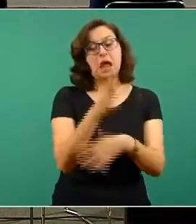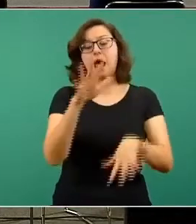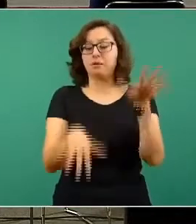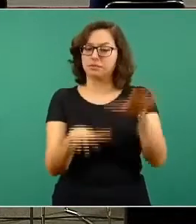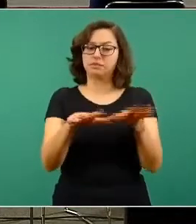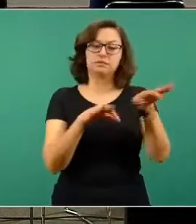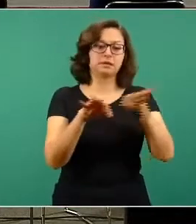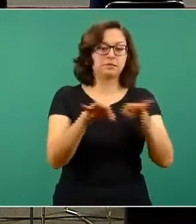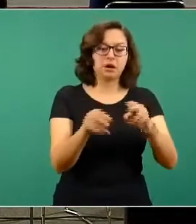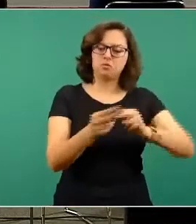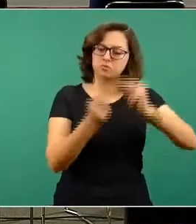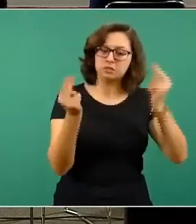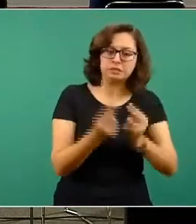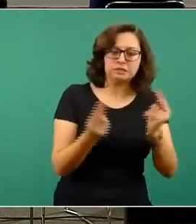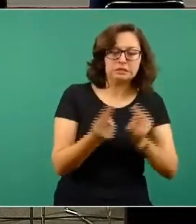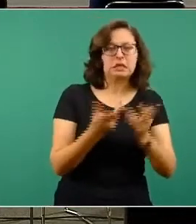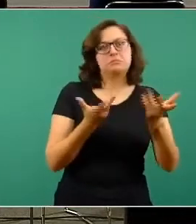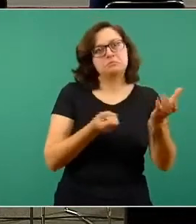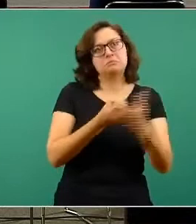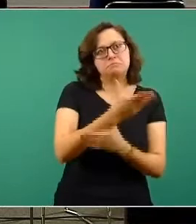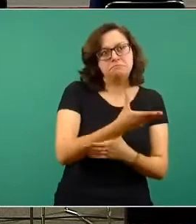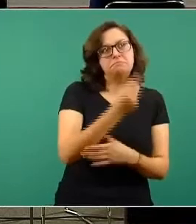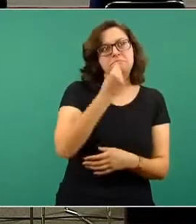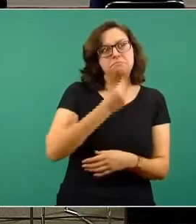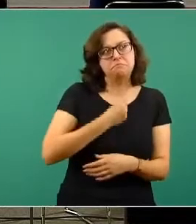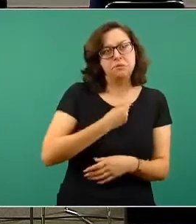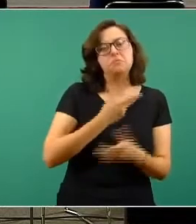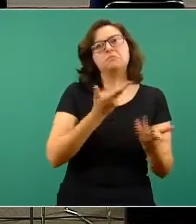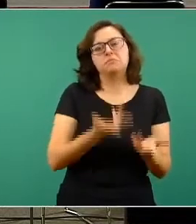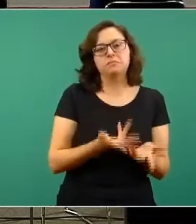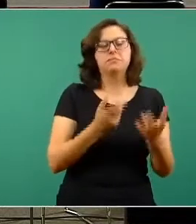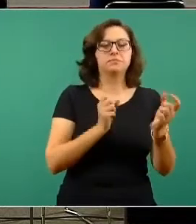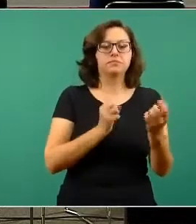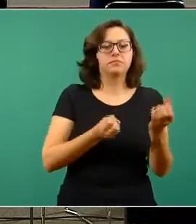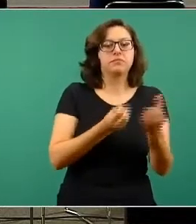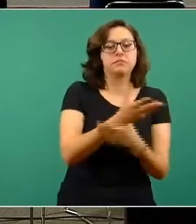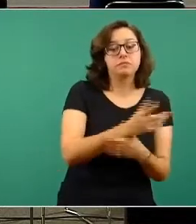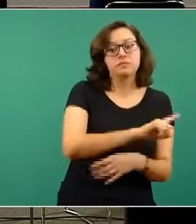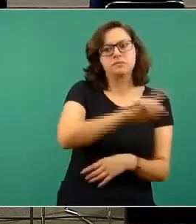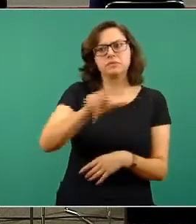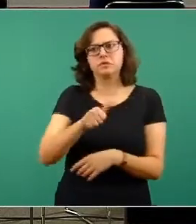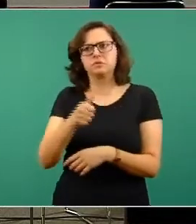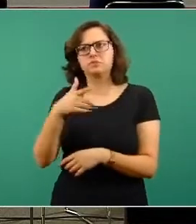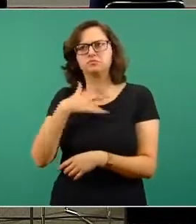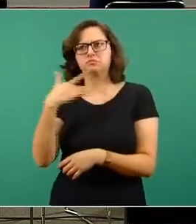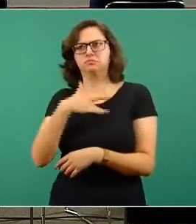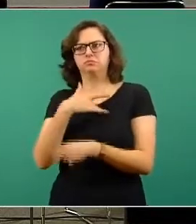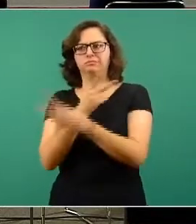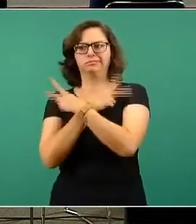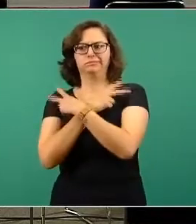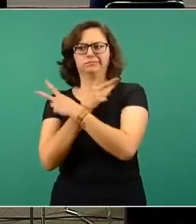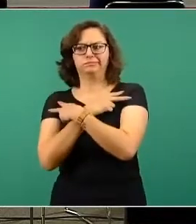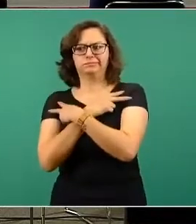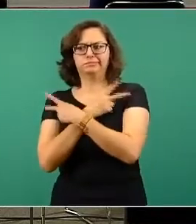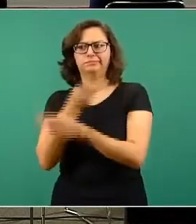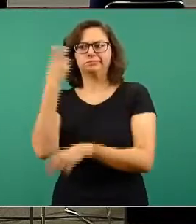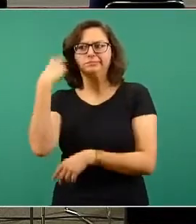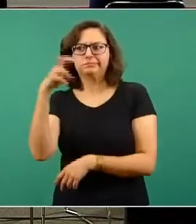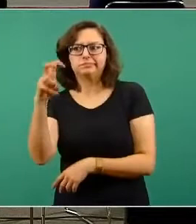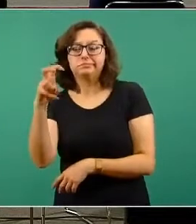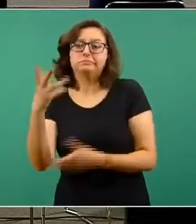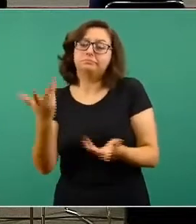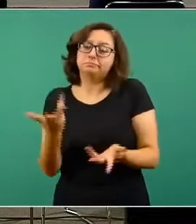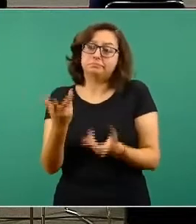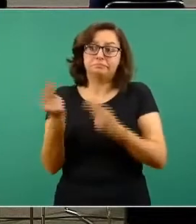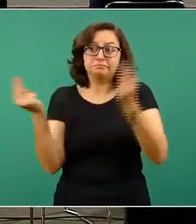se pueden dejar de realizar, y si finalmente en base a ese criterio de esencialidad usted toma la decisión de viajar,